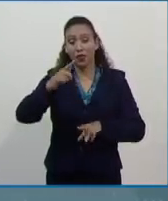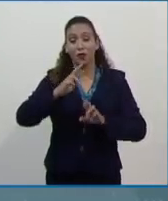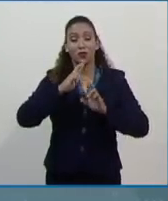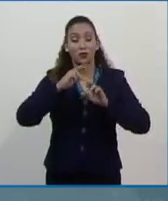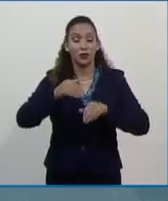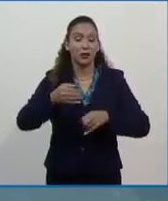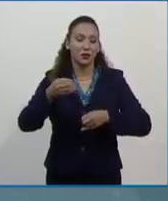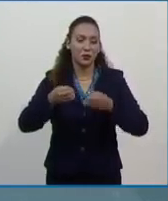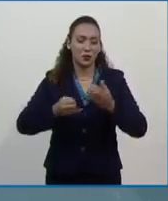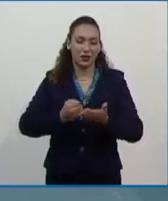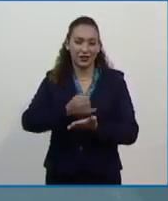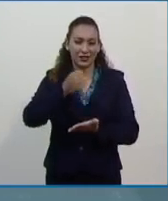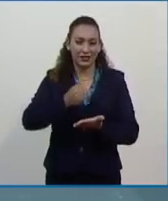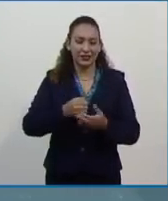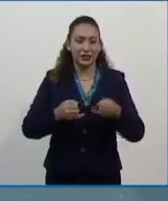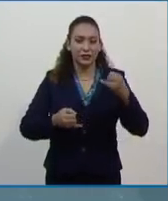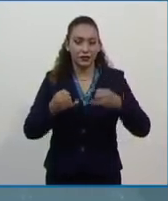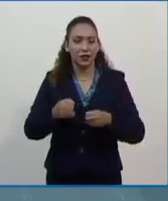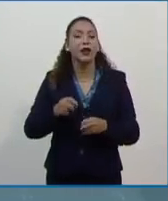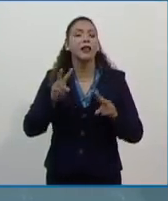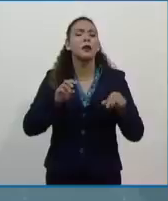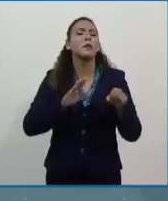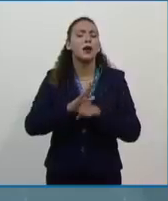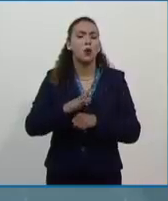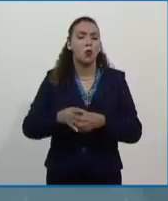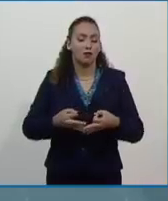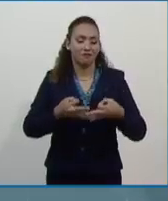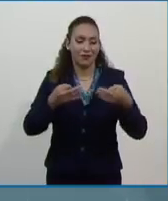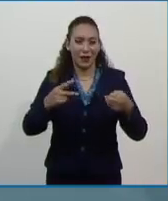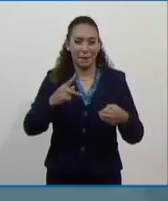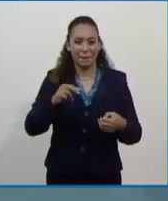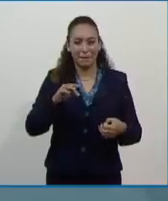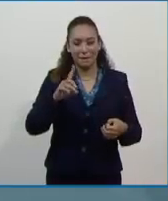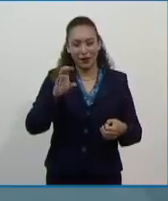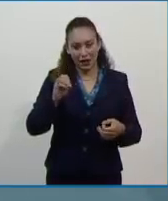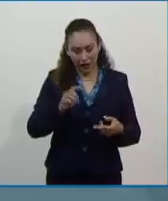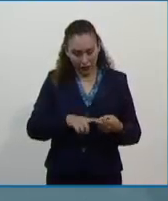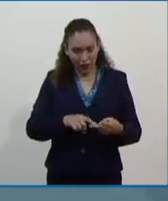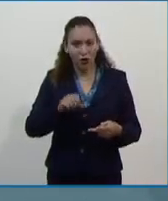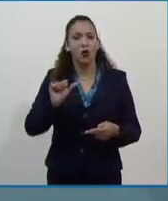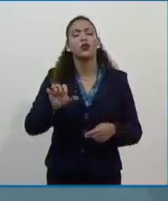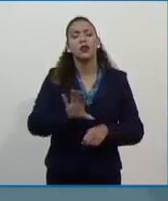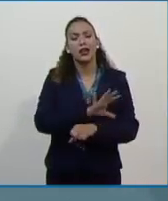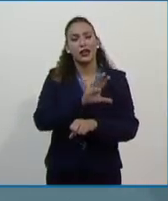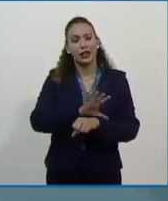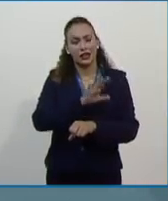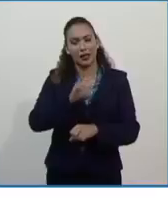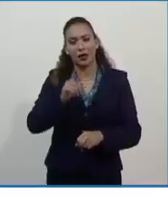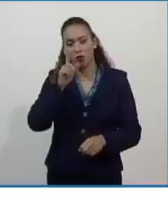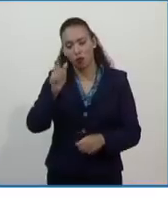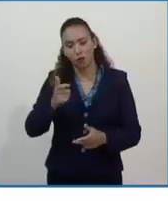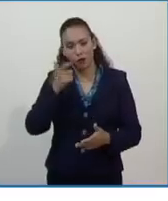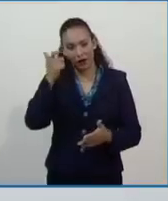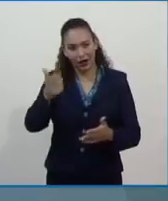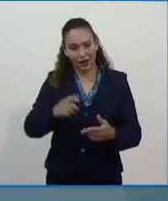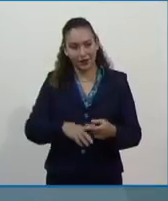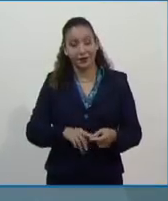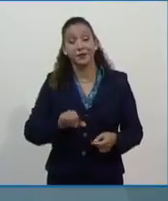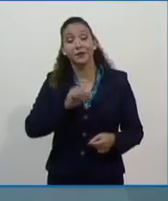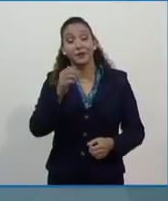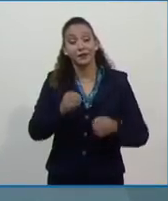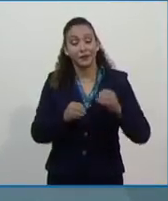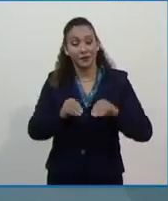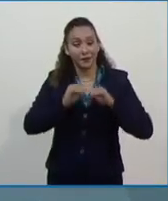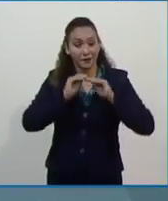impuesto predial, quiebra y suministro básico de energía eléctrica en baja tensión, modalidad pospago. Y de tribunales colegiados